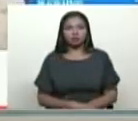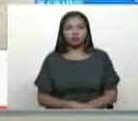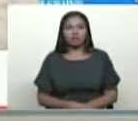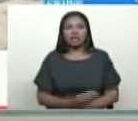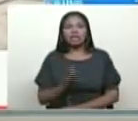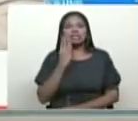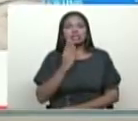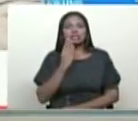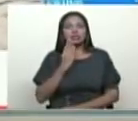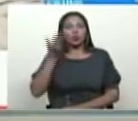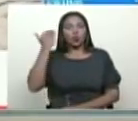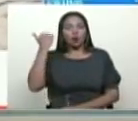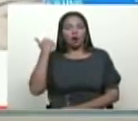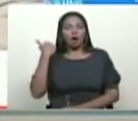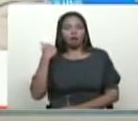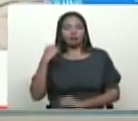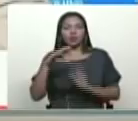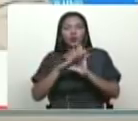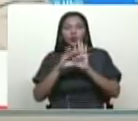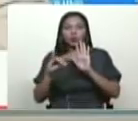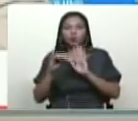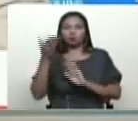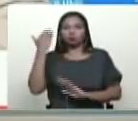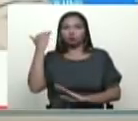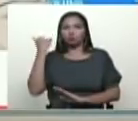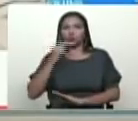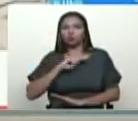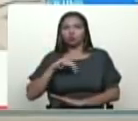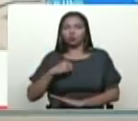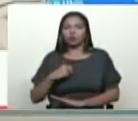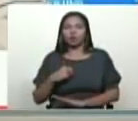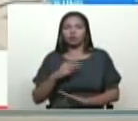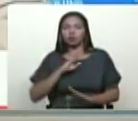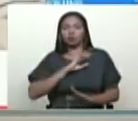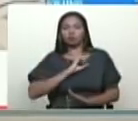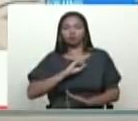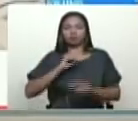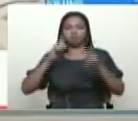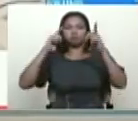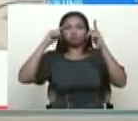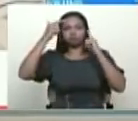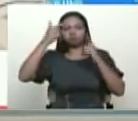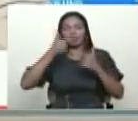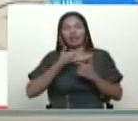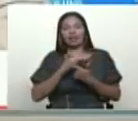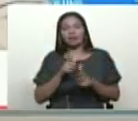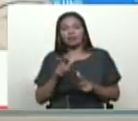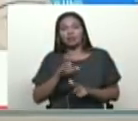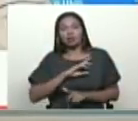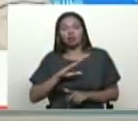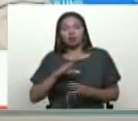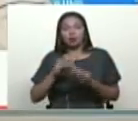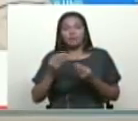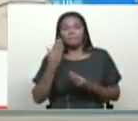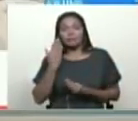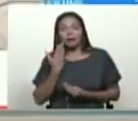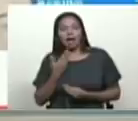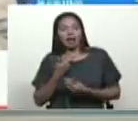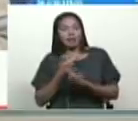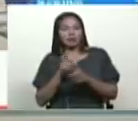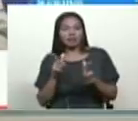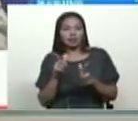tradición constituyente viene de nuestros padres fundadores, de nuestros padres libertadores, de nuestras madres